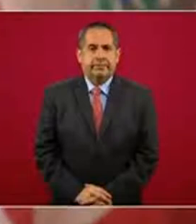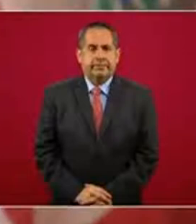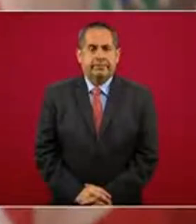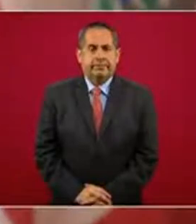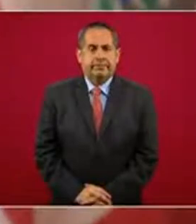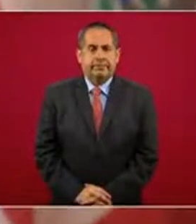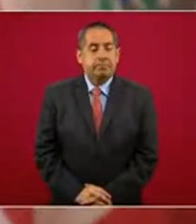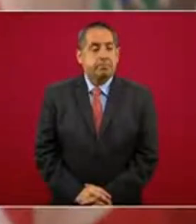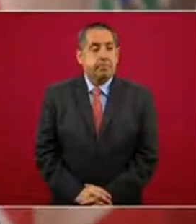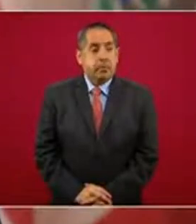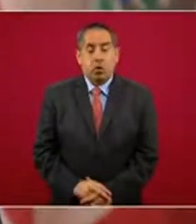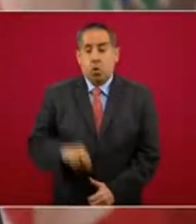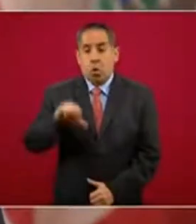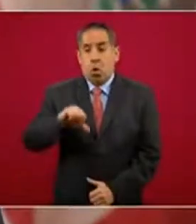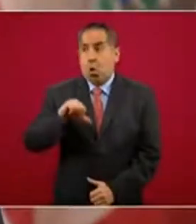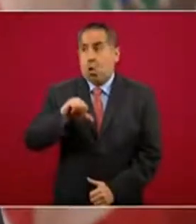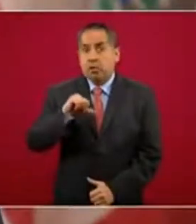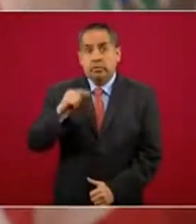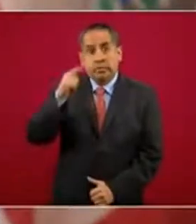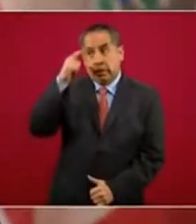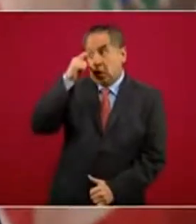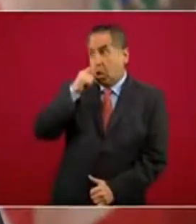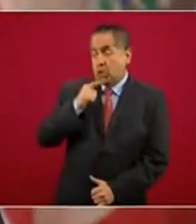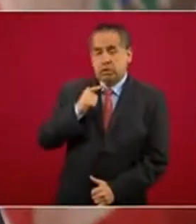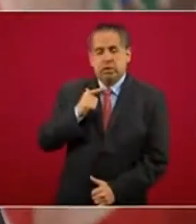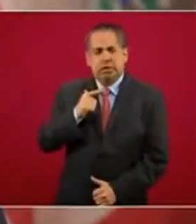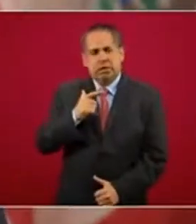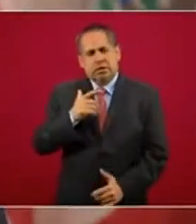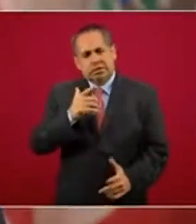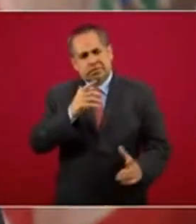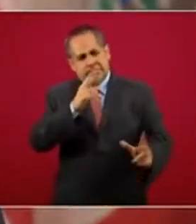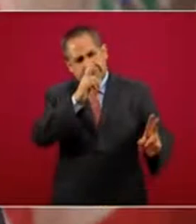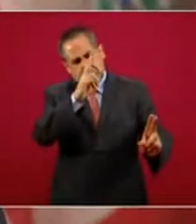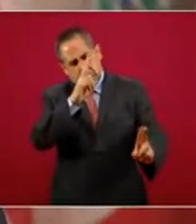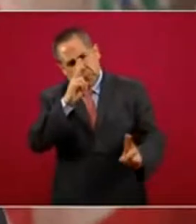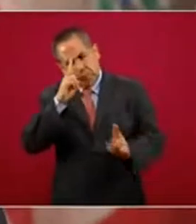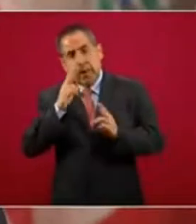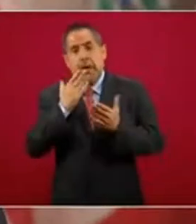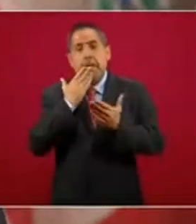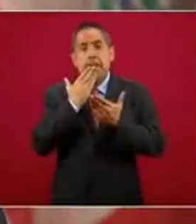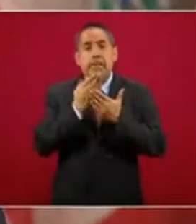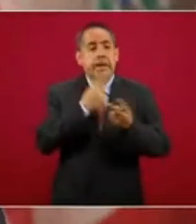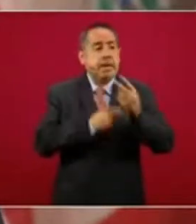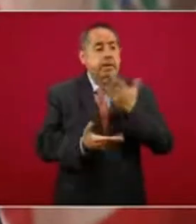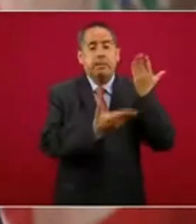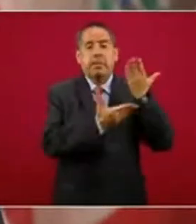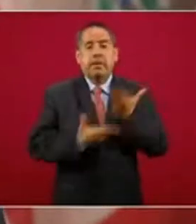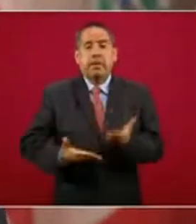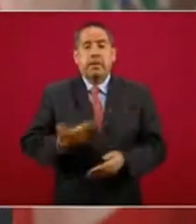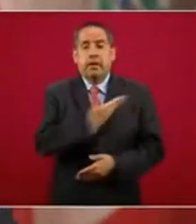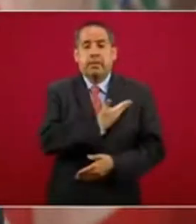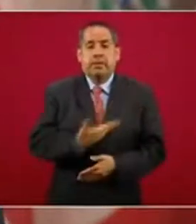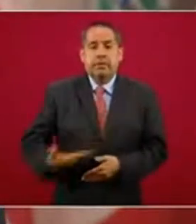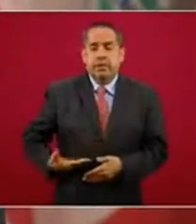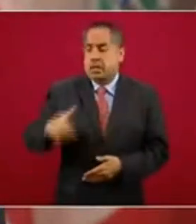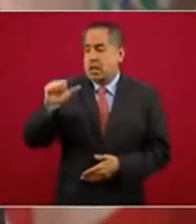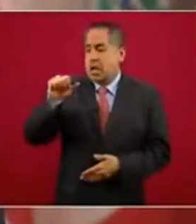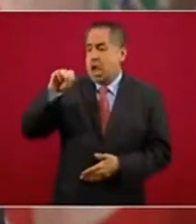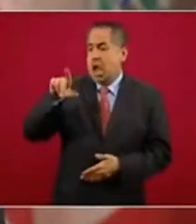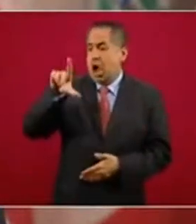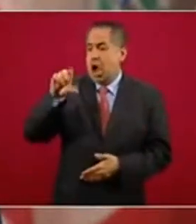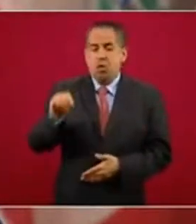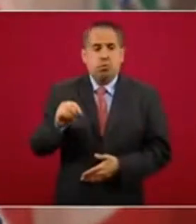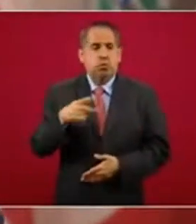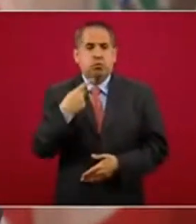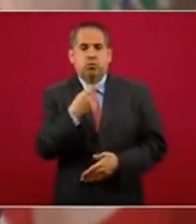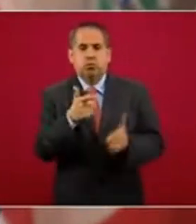¡Vamos, debutantes! Tengo el especial del año, chuletas de puerco. ¡Vengan, marranitos! Esto vuelve impotentes a los hombres, pero no importa, no irán al